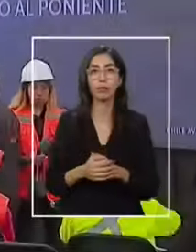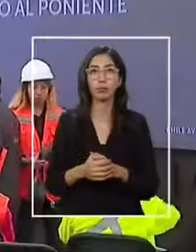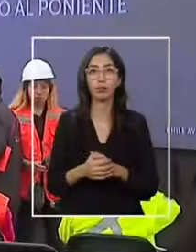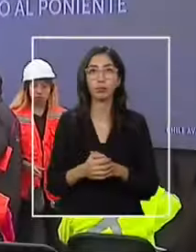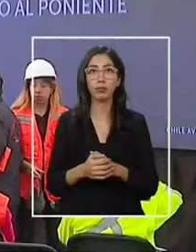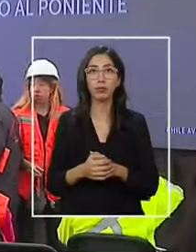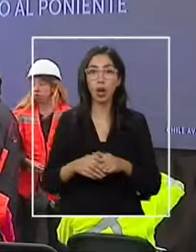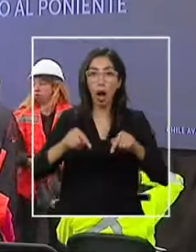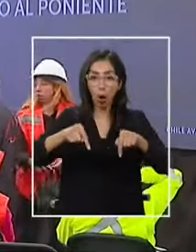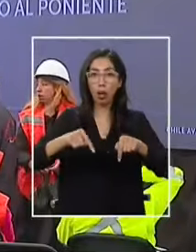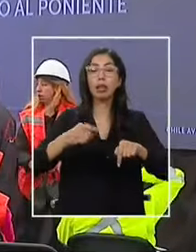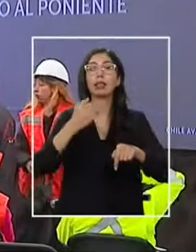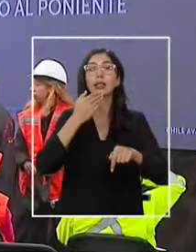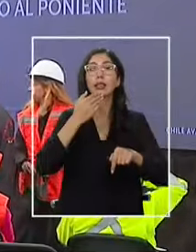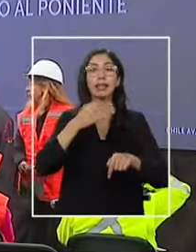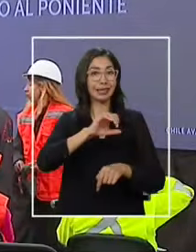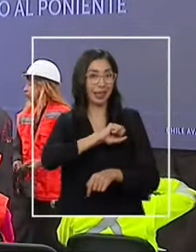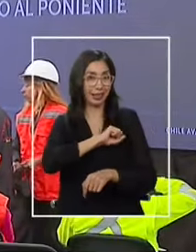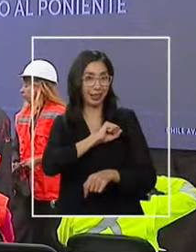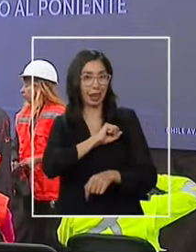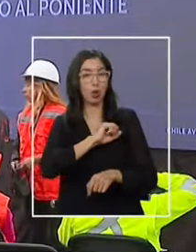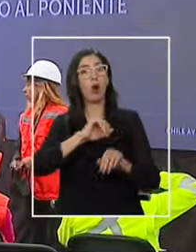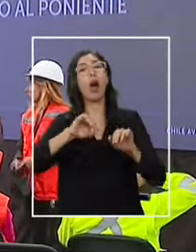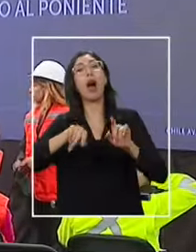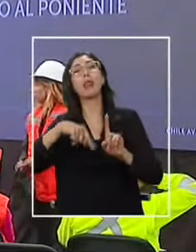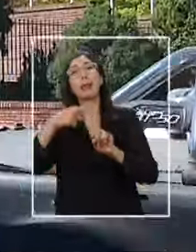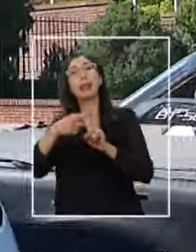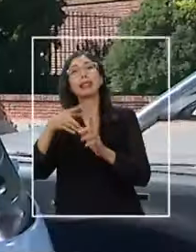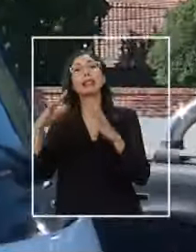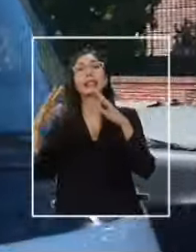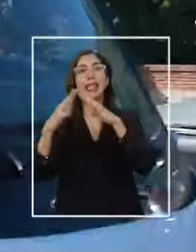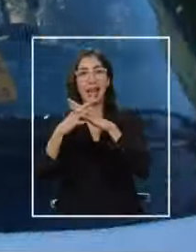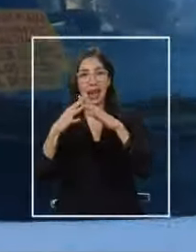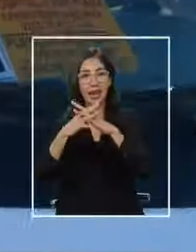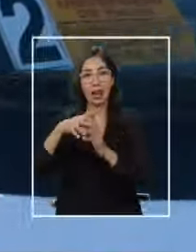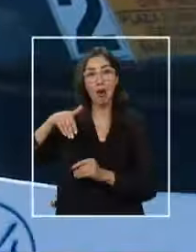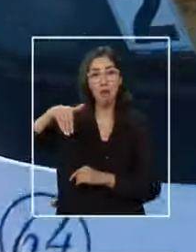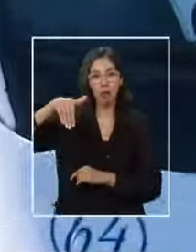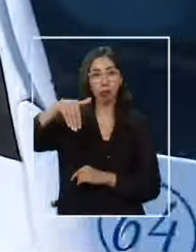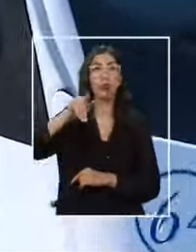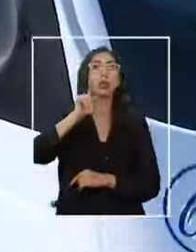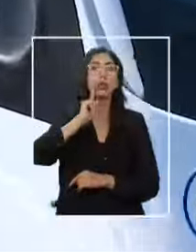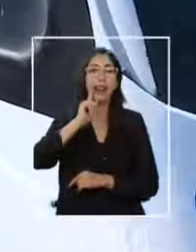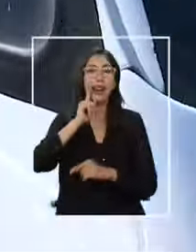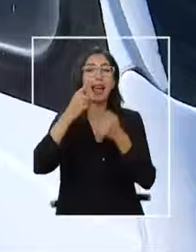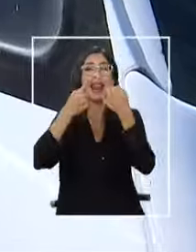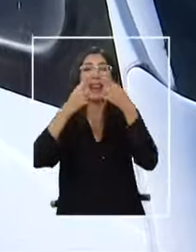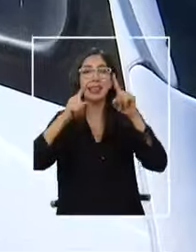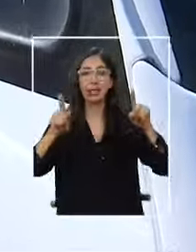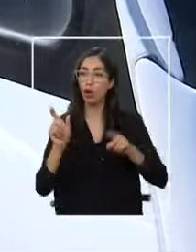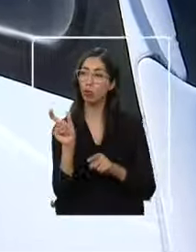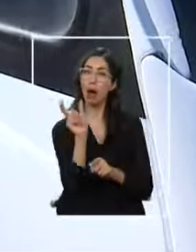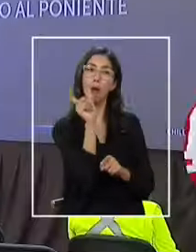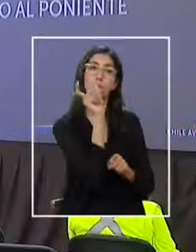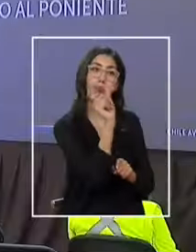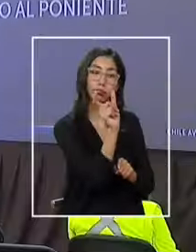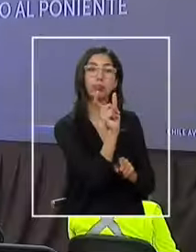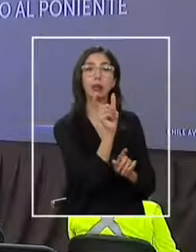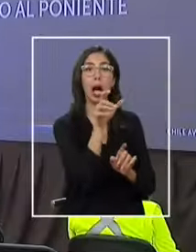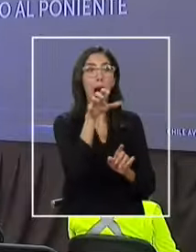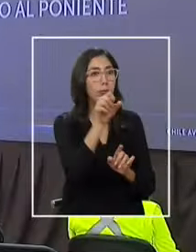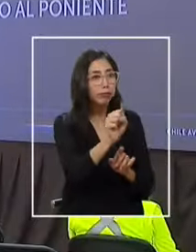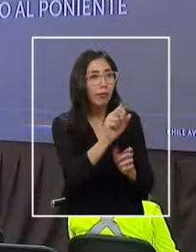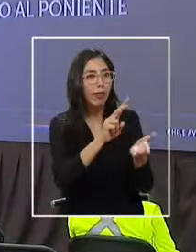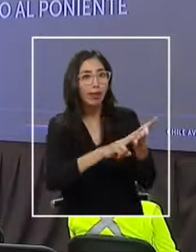aparte de Santiago, la ciudad de Chillán, con todos los buses equipados con recaudo electrónico. Y nuestro objetivo es ir avanzando de modo que todas las ciudades del país puedan